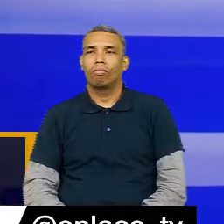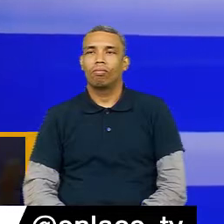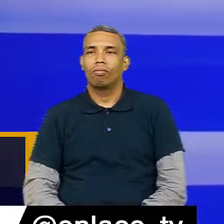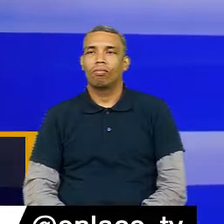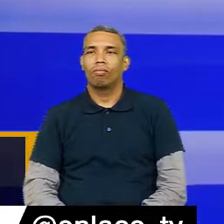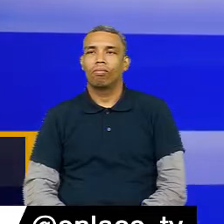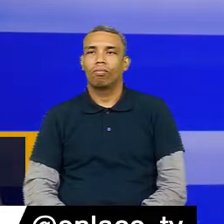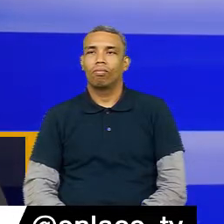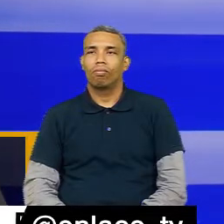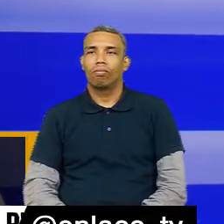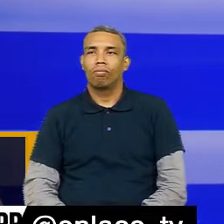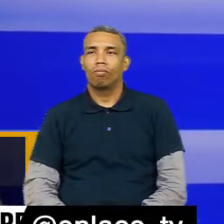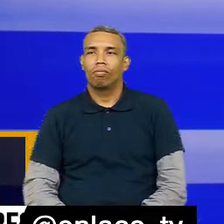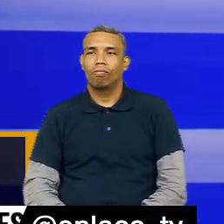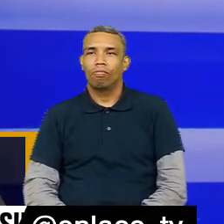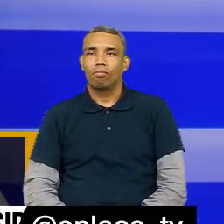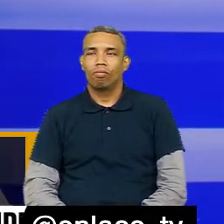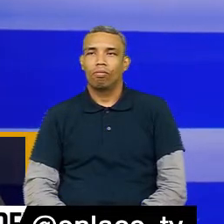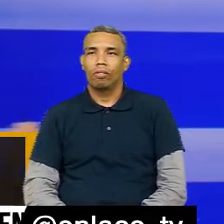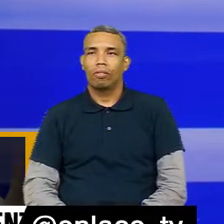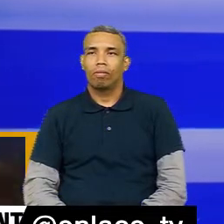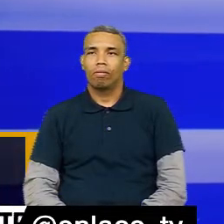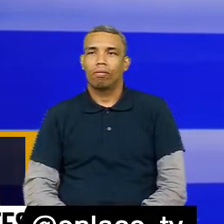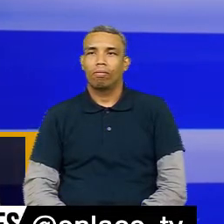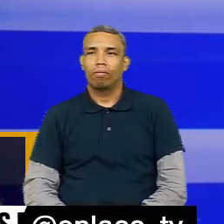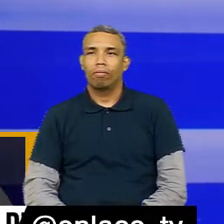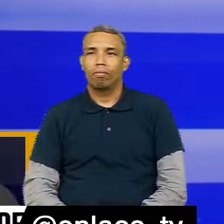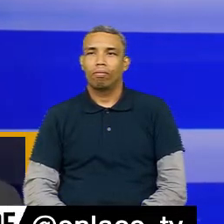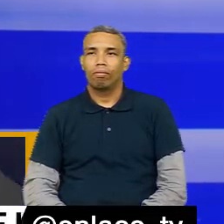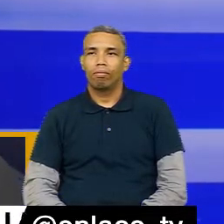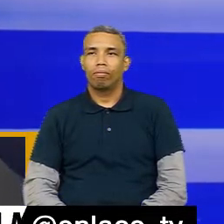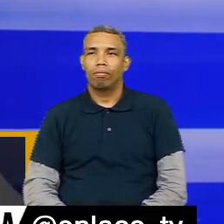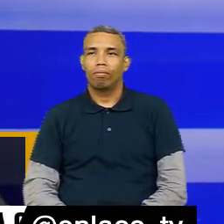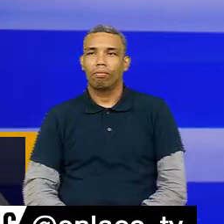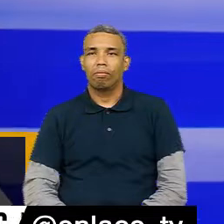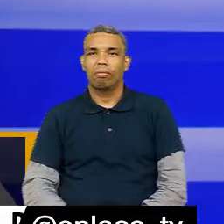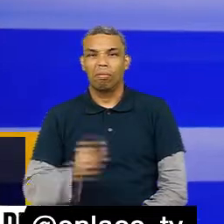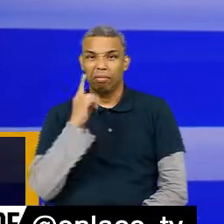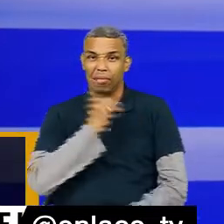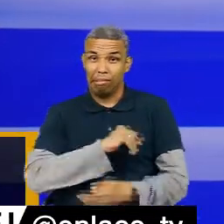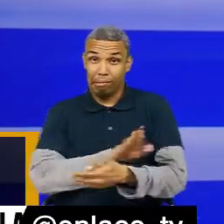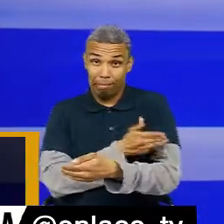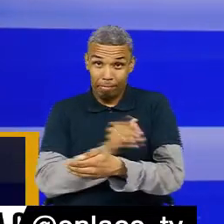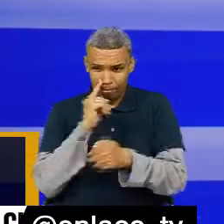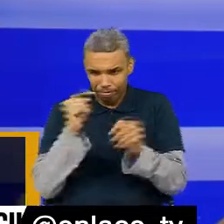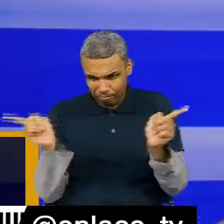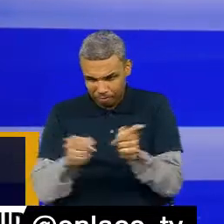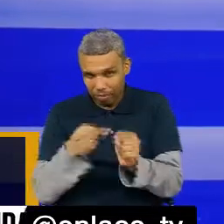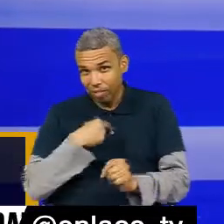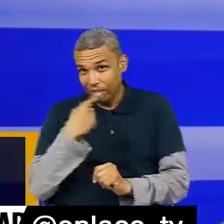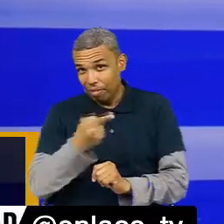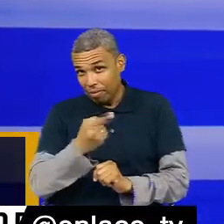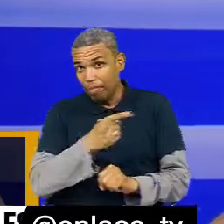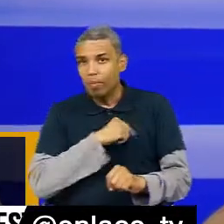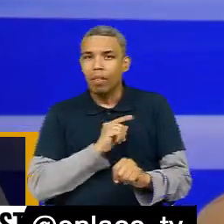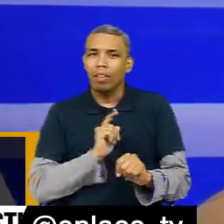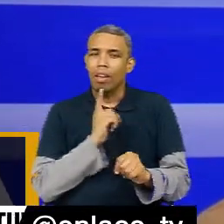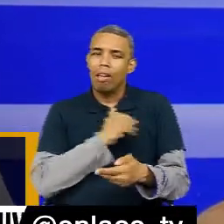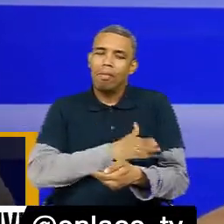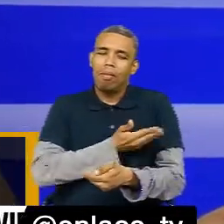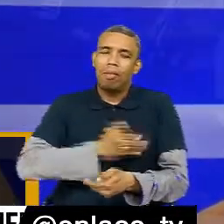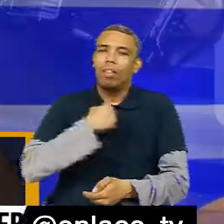Ya yo sé que aquella disque amiga tuya todo lo inventaba. Ay, los 500 días del año